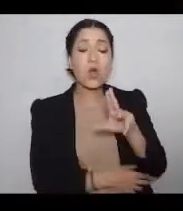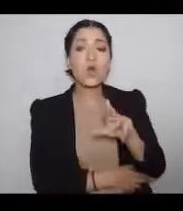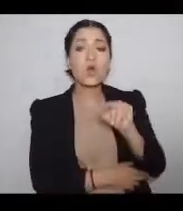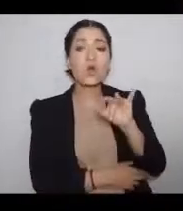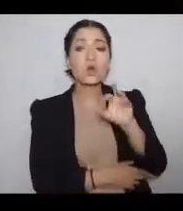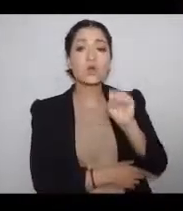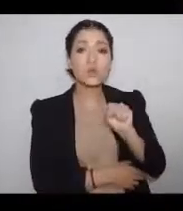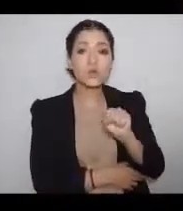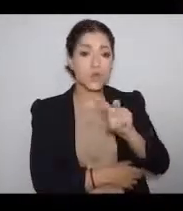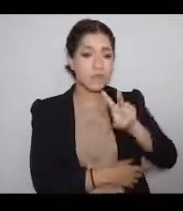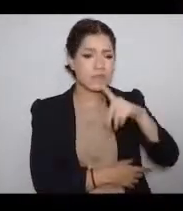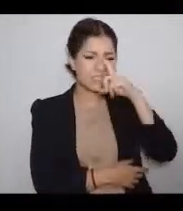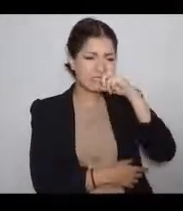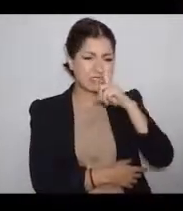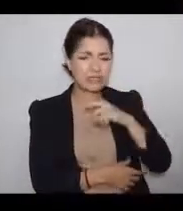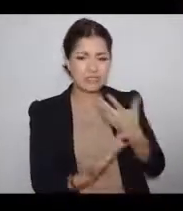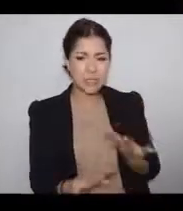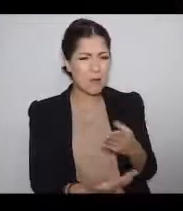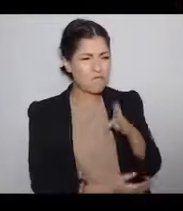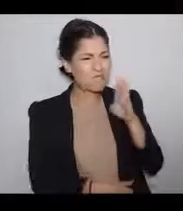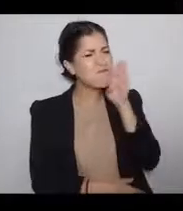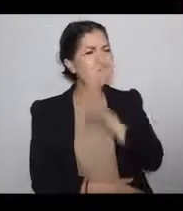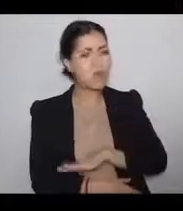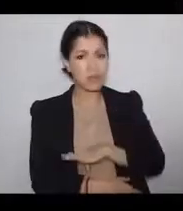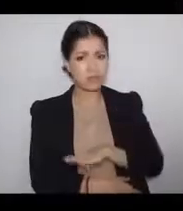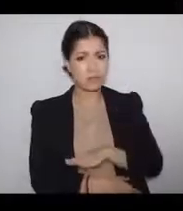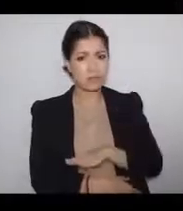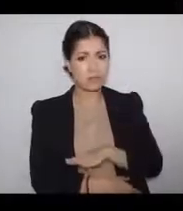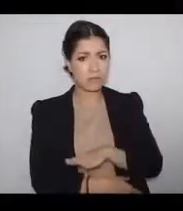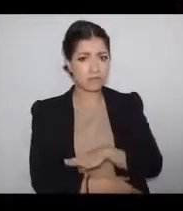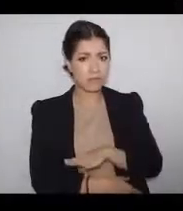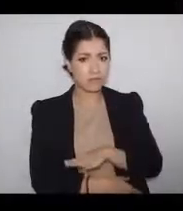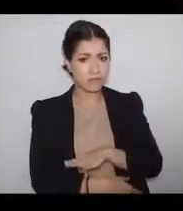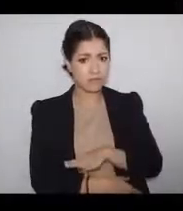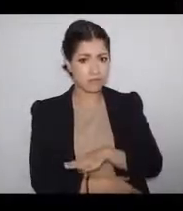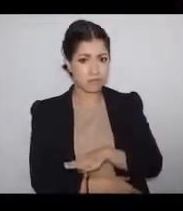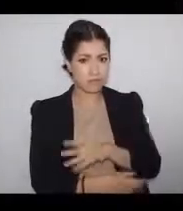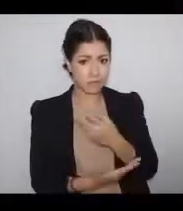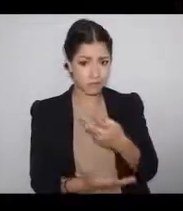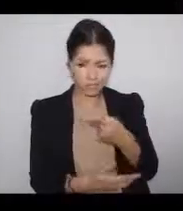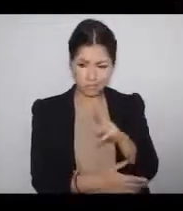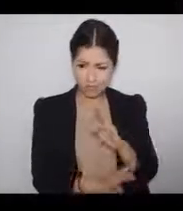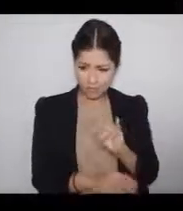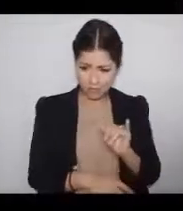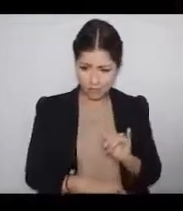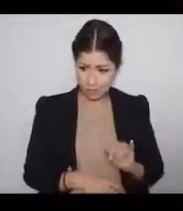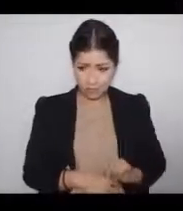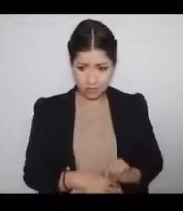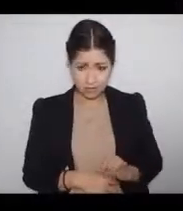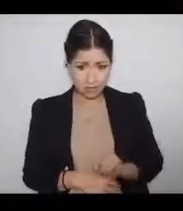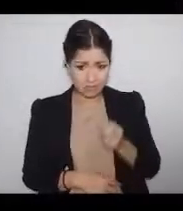¡Ursus! ¡Apesta! Bueno, supongo que eso no te importa.